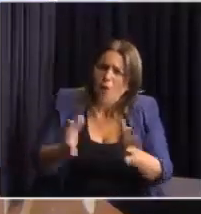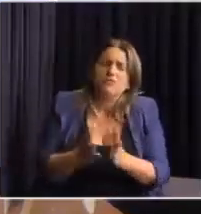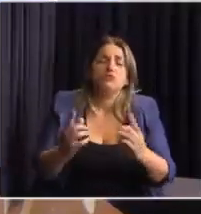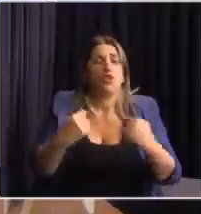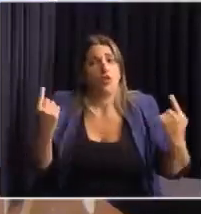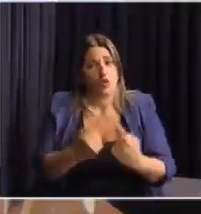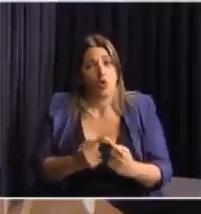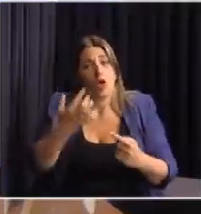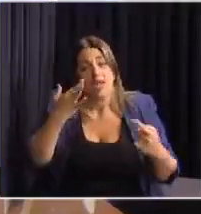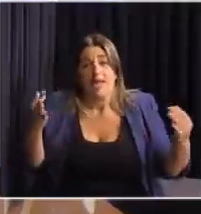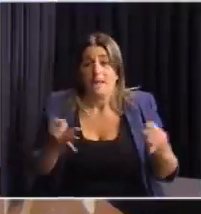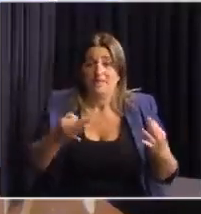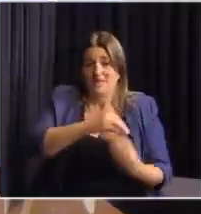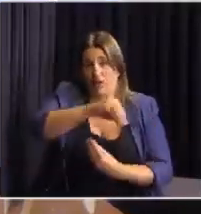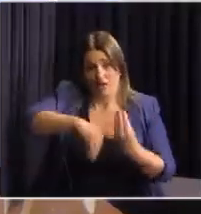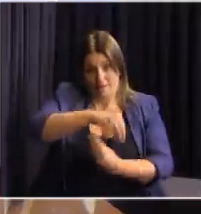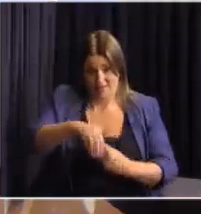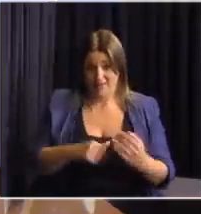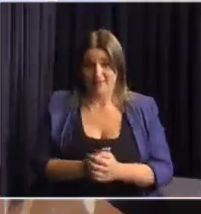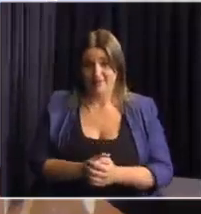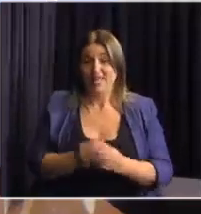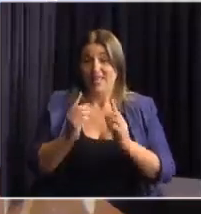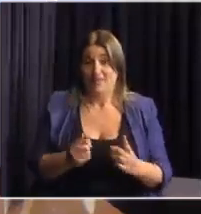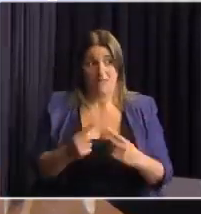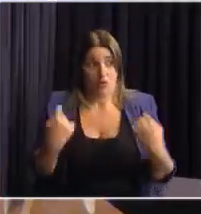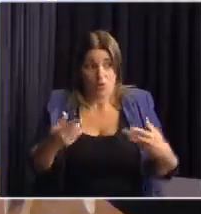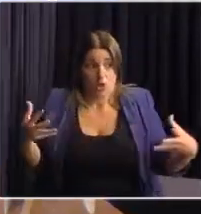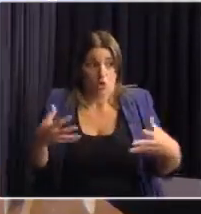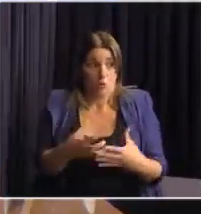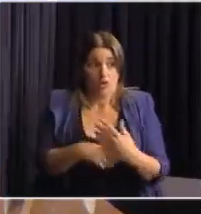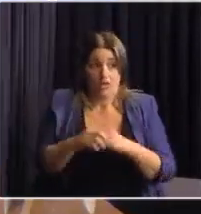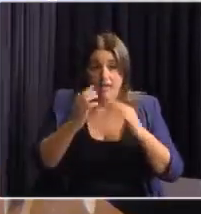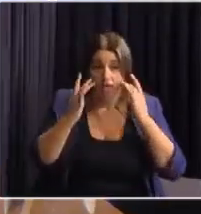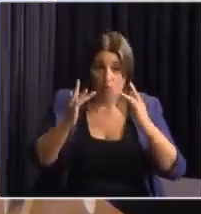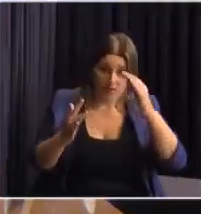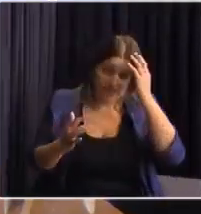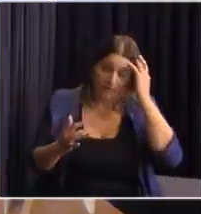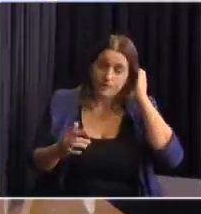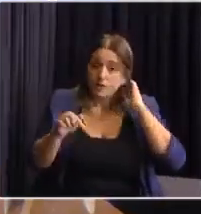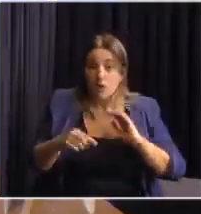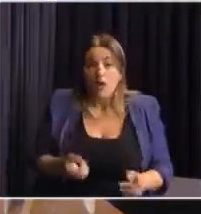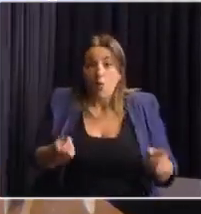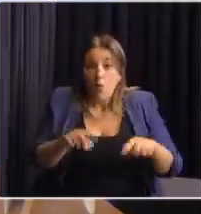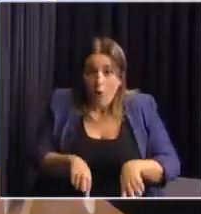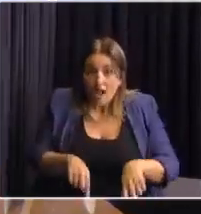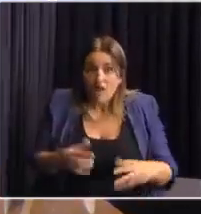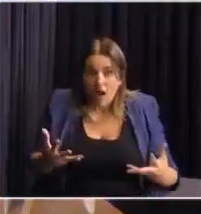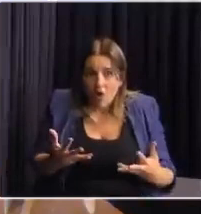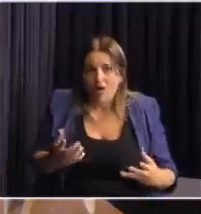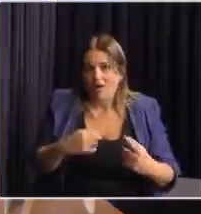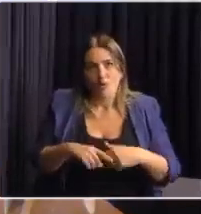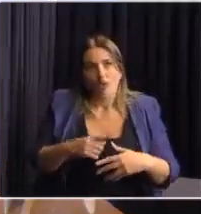todos, y en particular de las familias, y también de nuestras comunidades educativas, porque este retorno seguro tiene que evitar